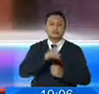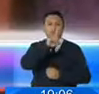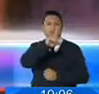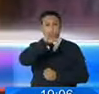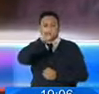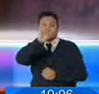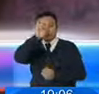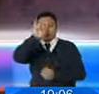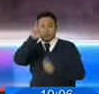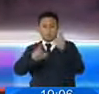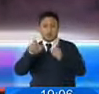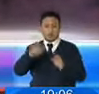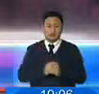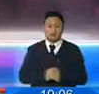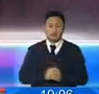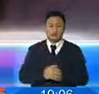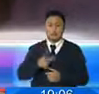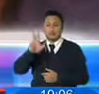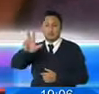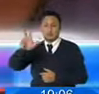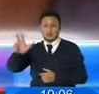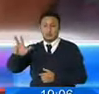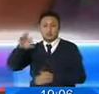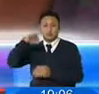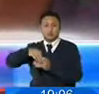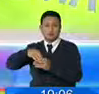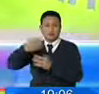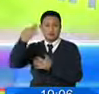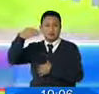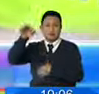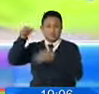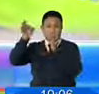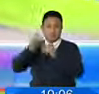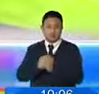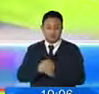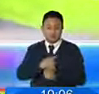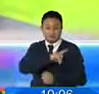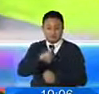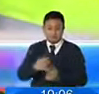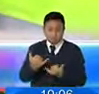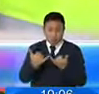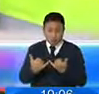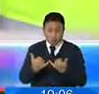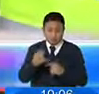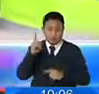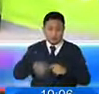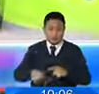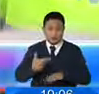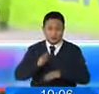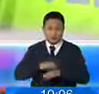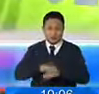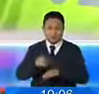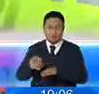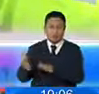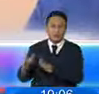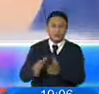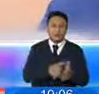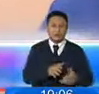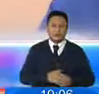personas, alrededor de 33 que votaron el 19 de febrero. Ya no lo podrán hacer esta vez, porque han